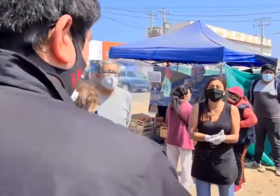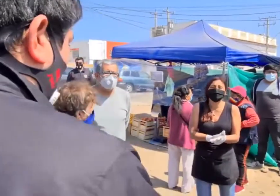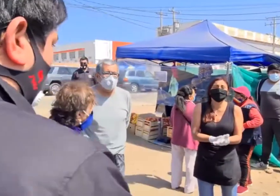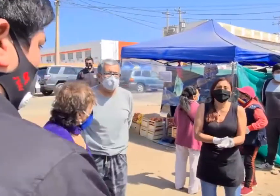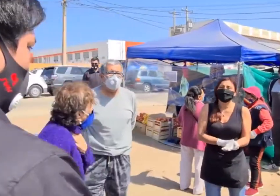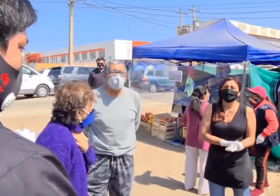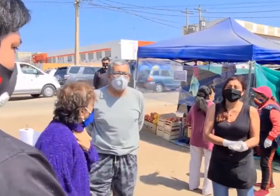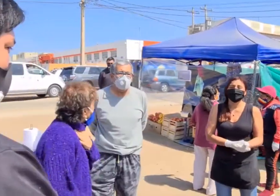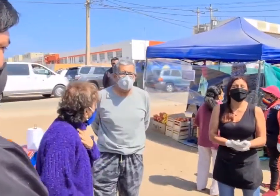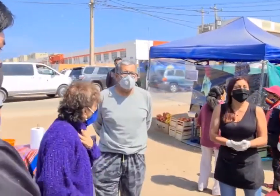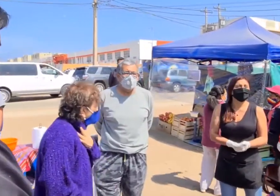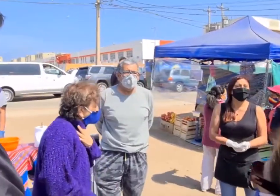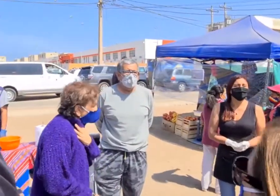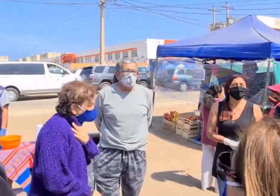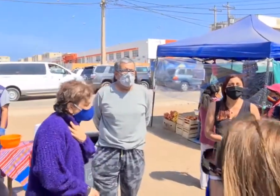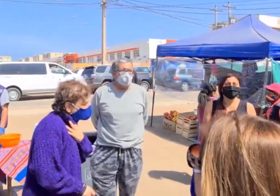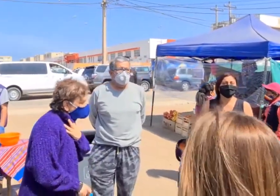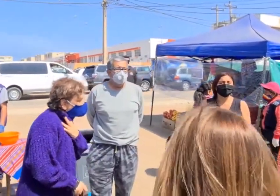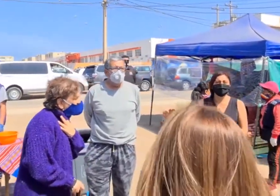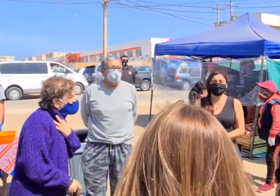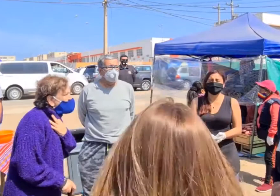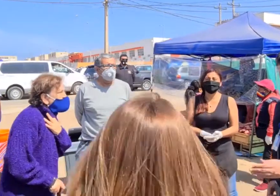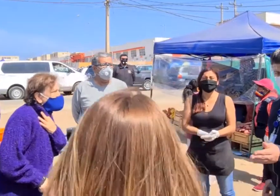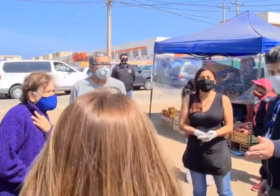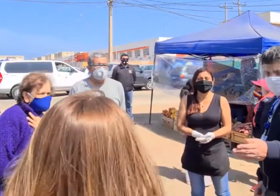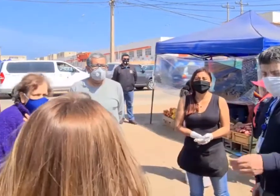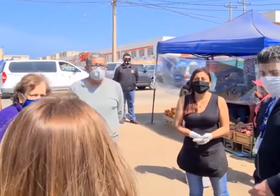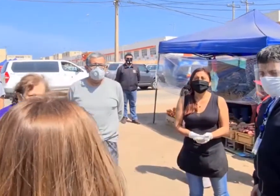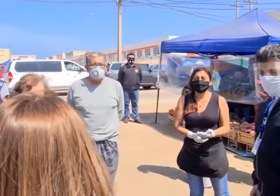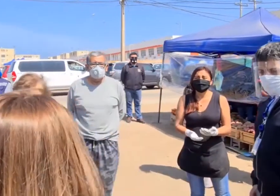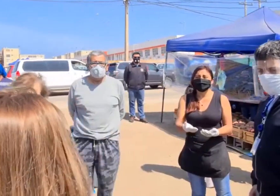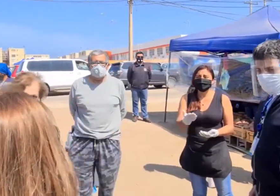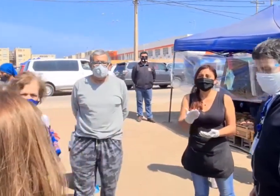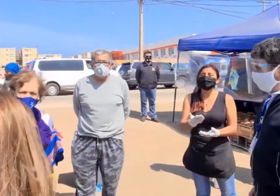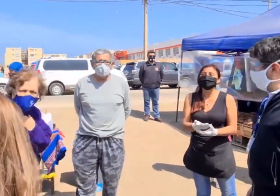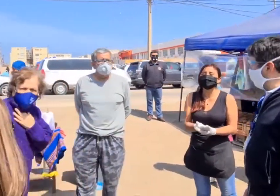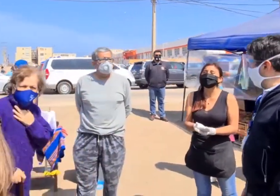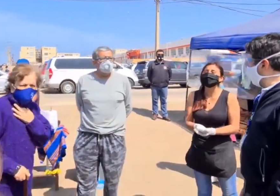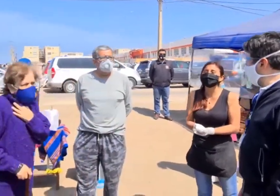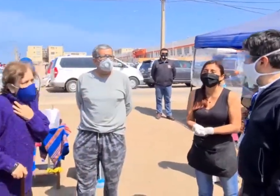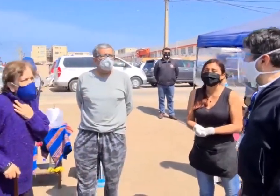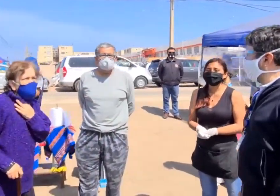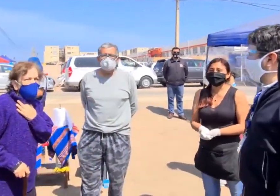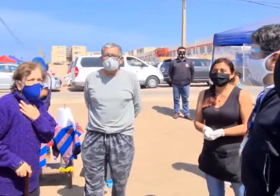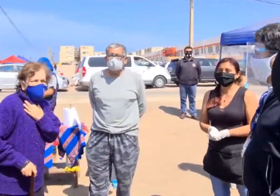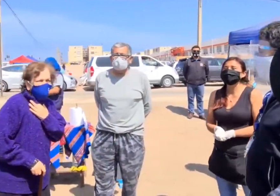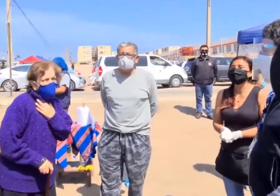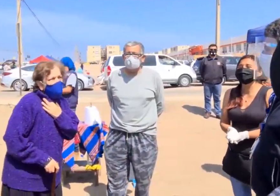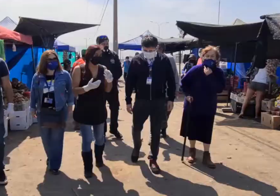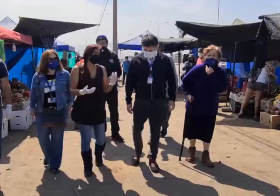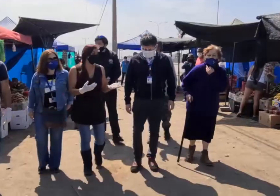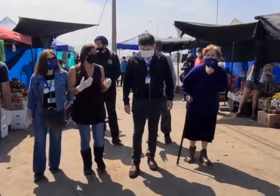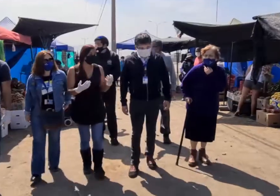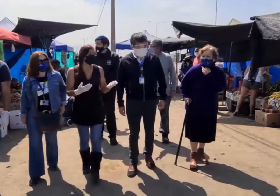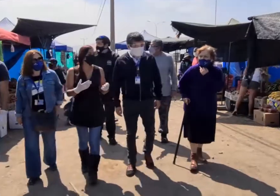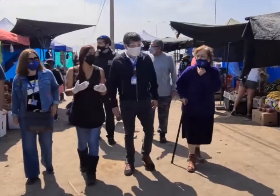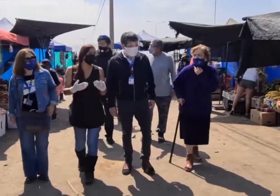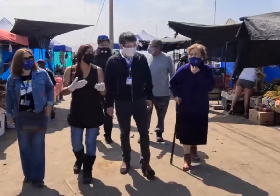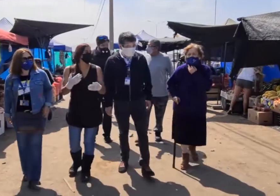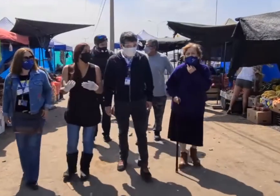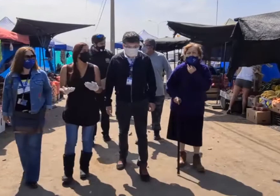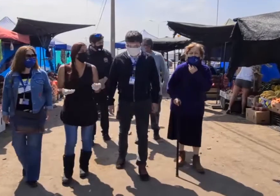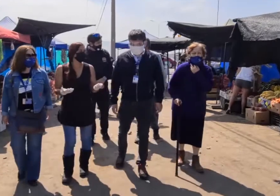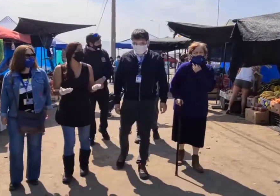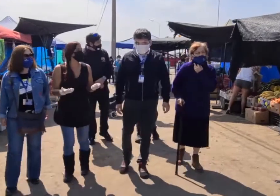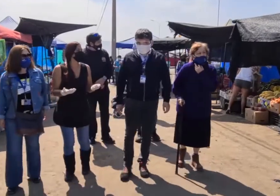primera necesidad los días sábados y domingos de 8 a 17 horas en la avenida San Ignacio de Loyola, sector de Camino